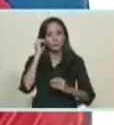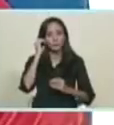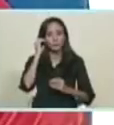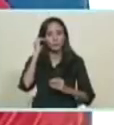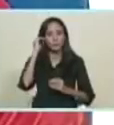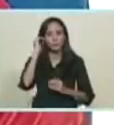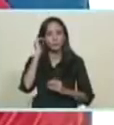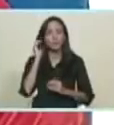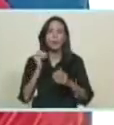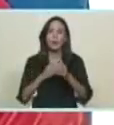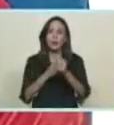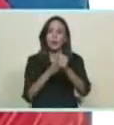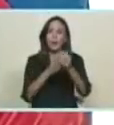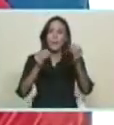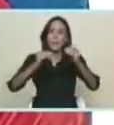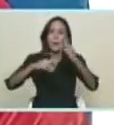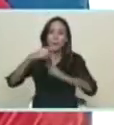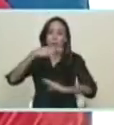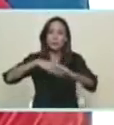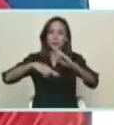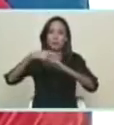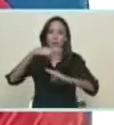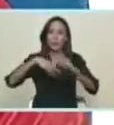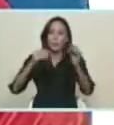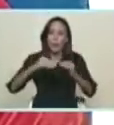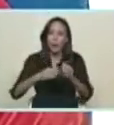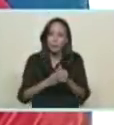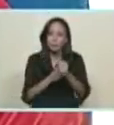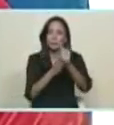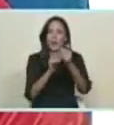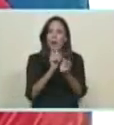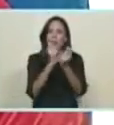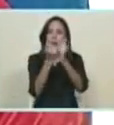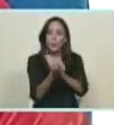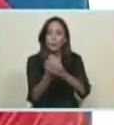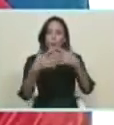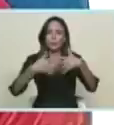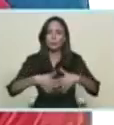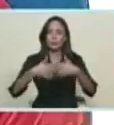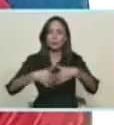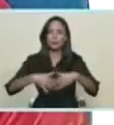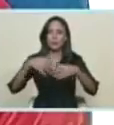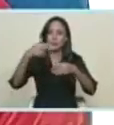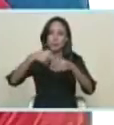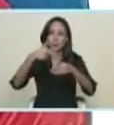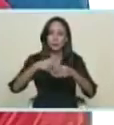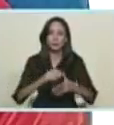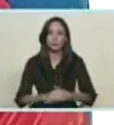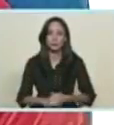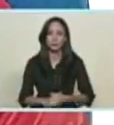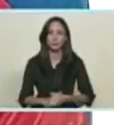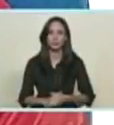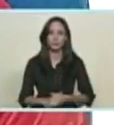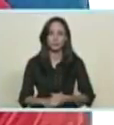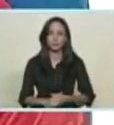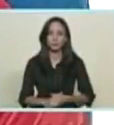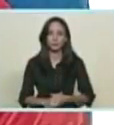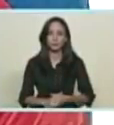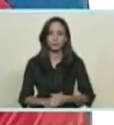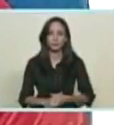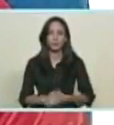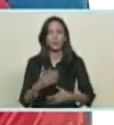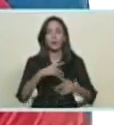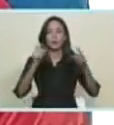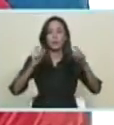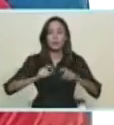esta revolución profunda en PDVSA, esta transformación, este golpe de timón en revolución necesario